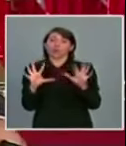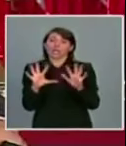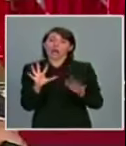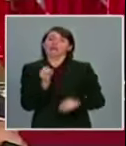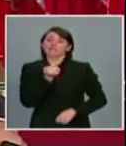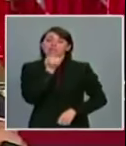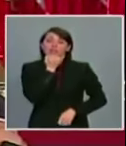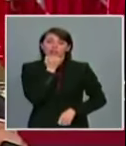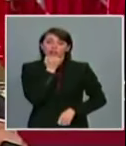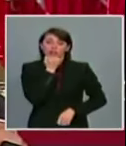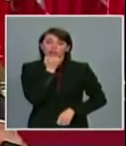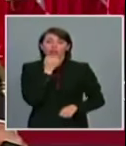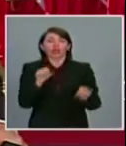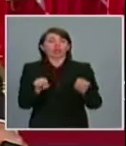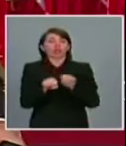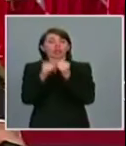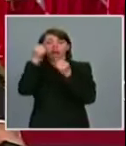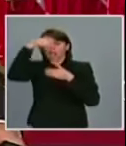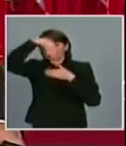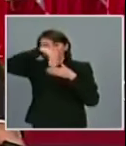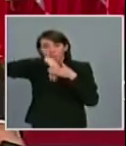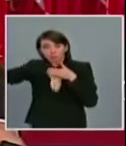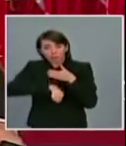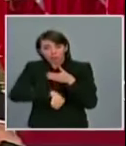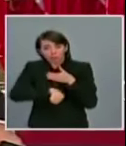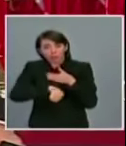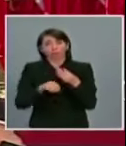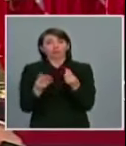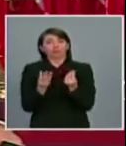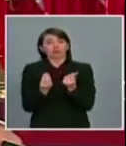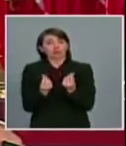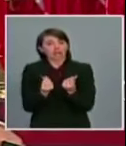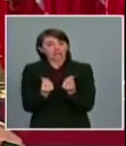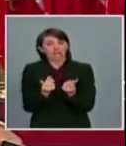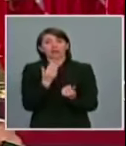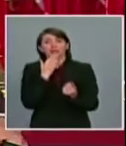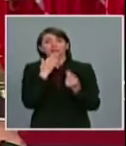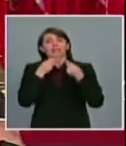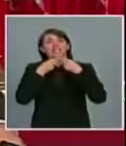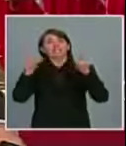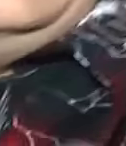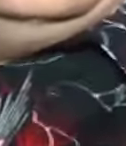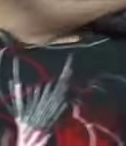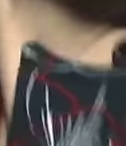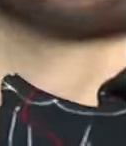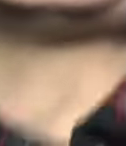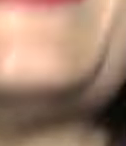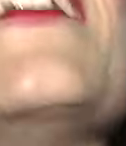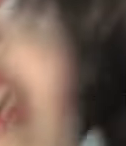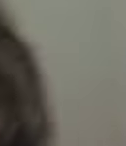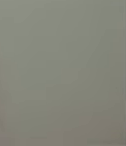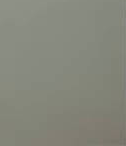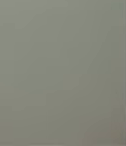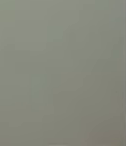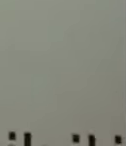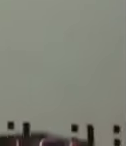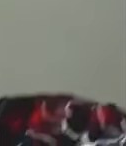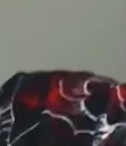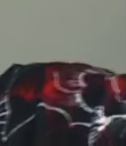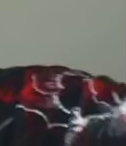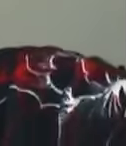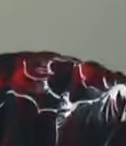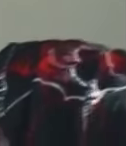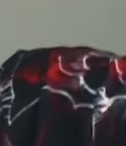error y que daña profundamente tanto la calidad como la libertad de enseñanza. Sebastián, si la